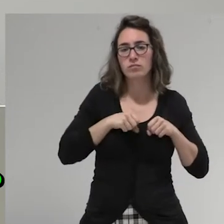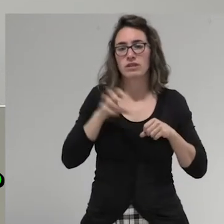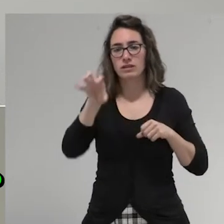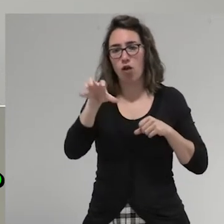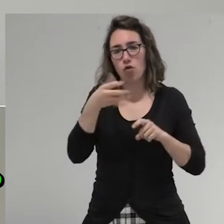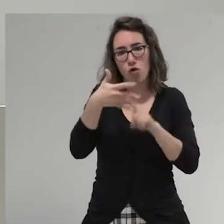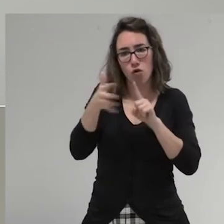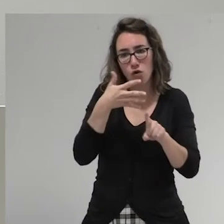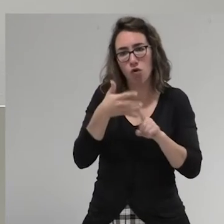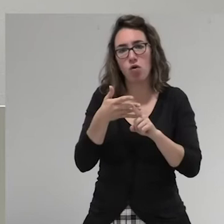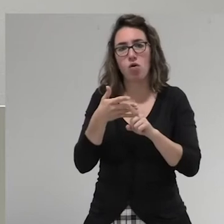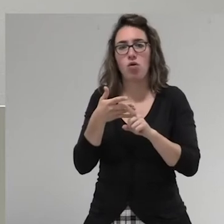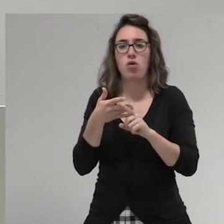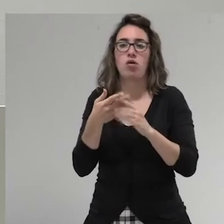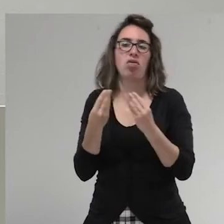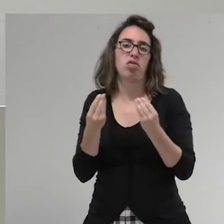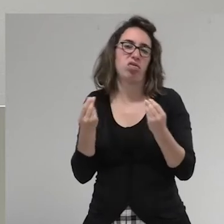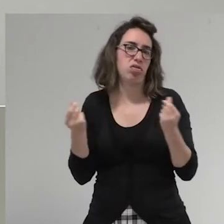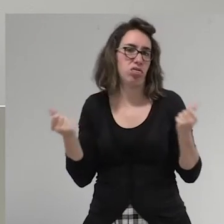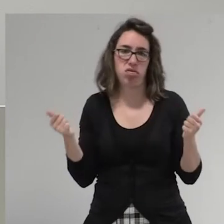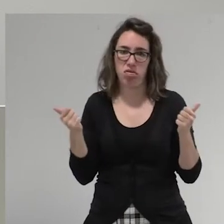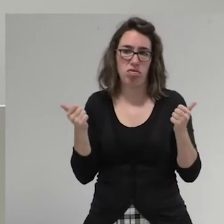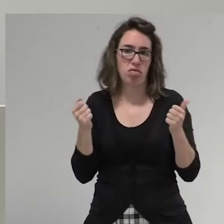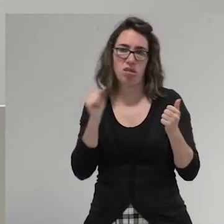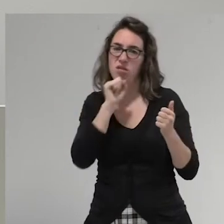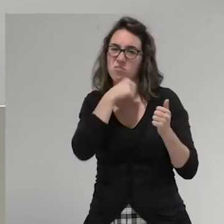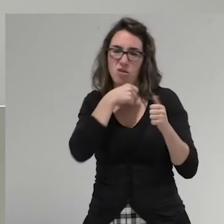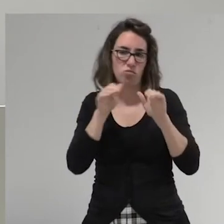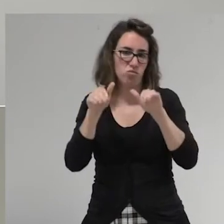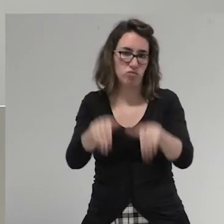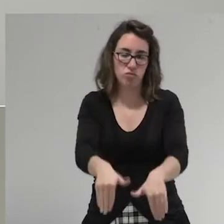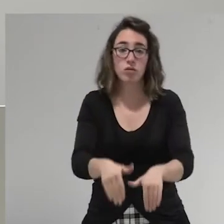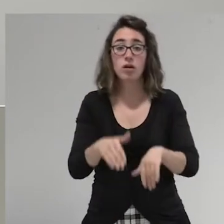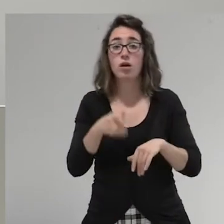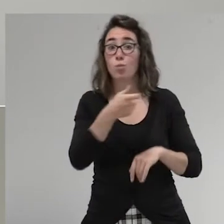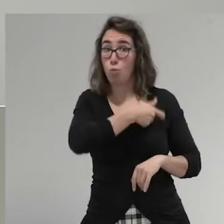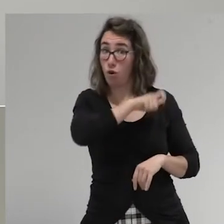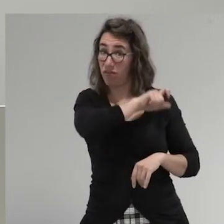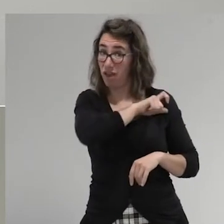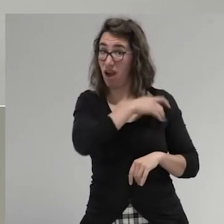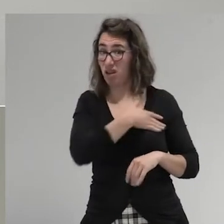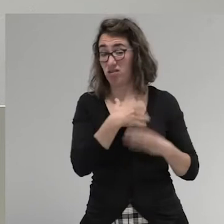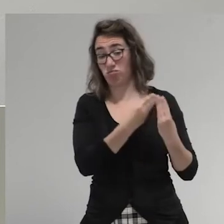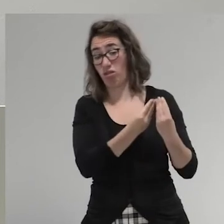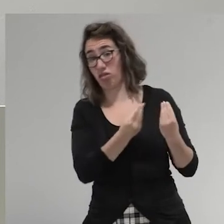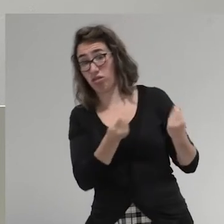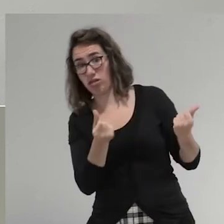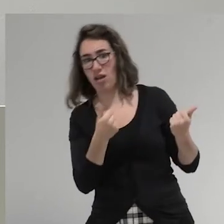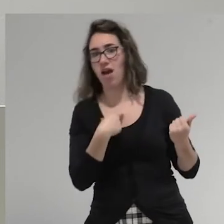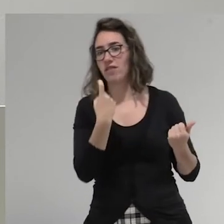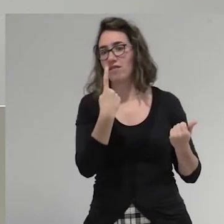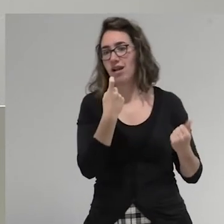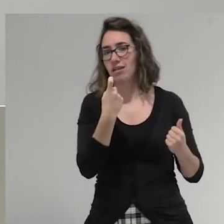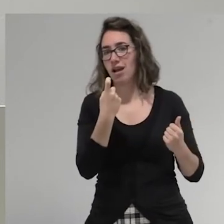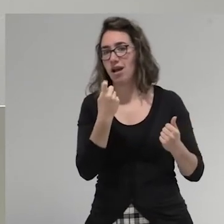queden obsoletos, y para que la policía, en términos concretos, quede obsoleta, necesitamos tener otra forma de gestionar